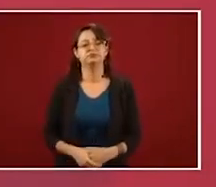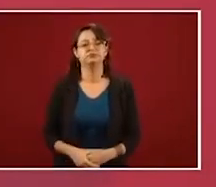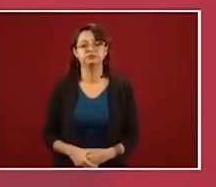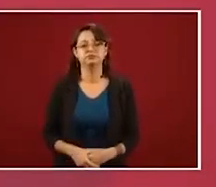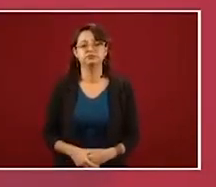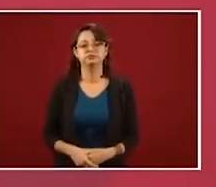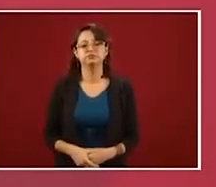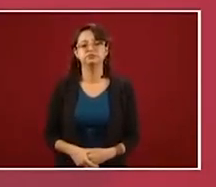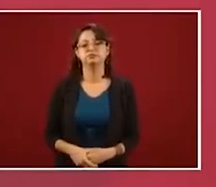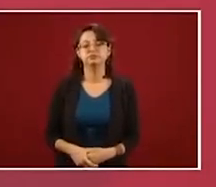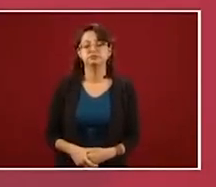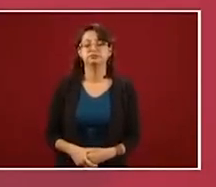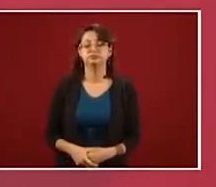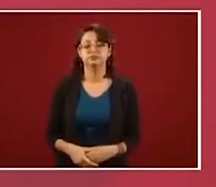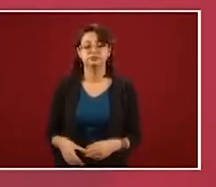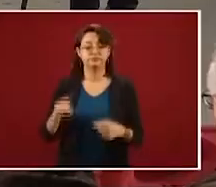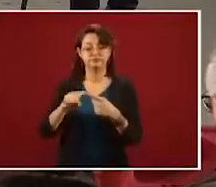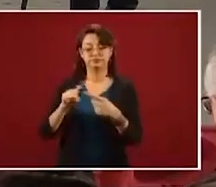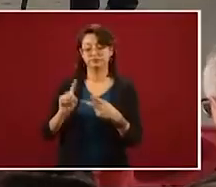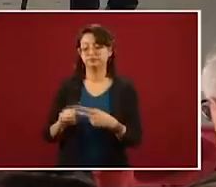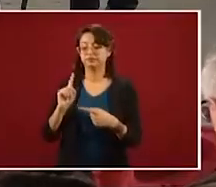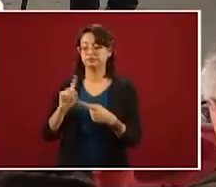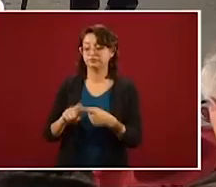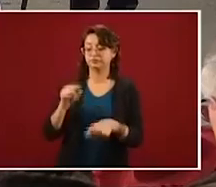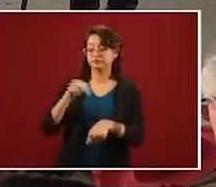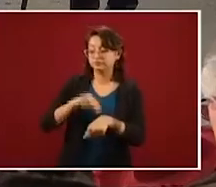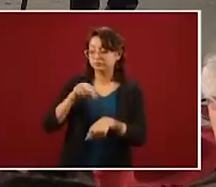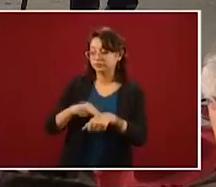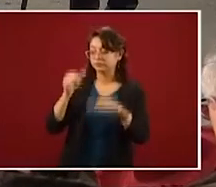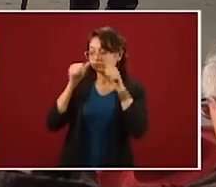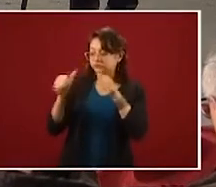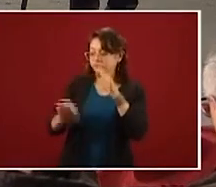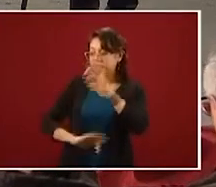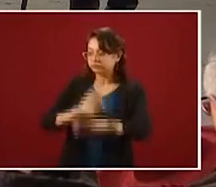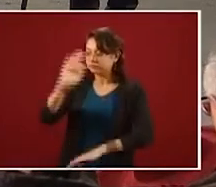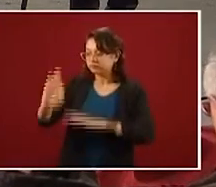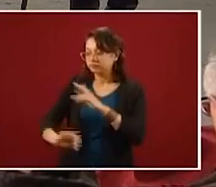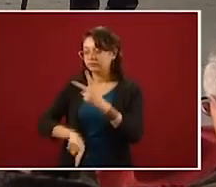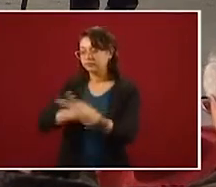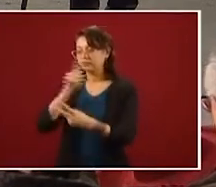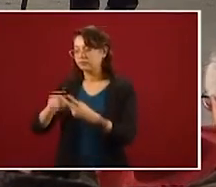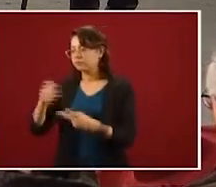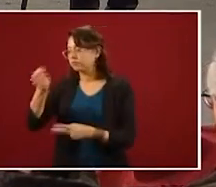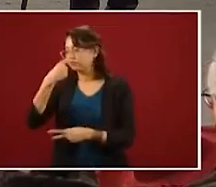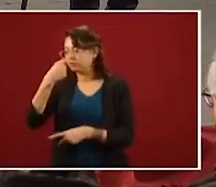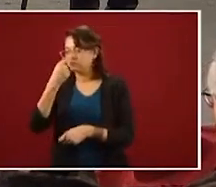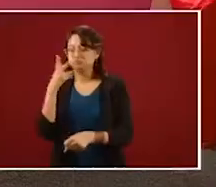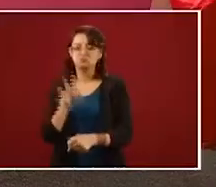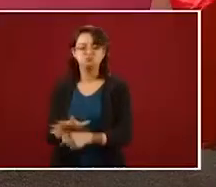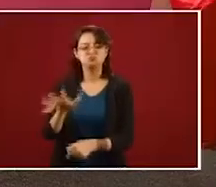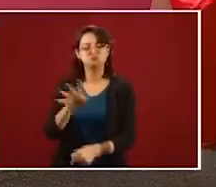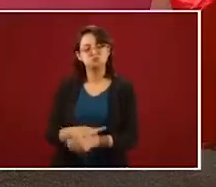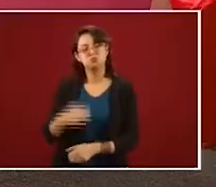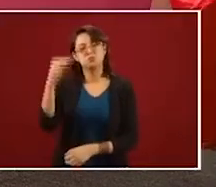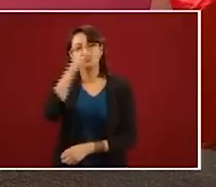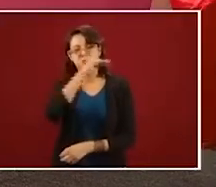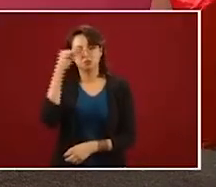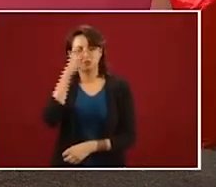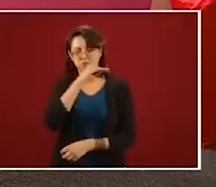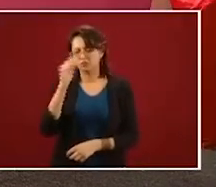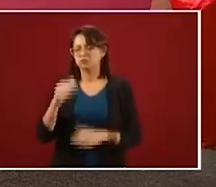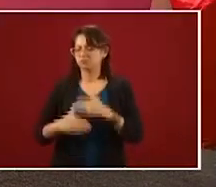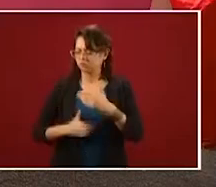Ni atención médica ni medicamentos. Ese es el plan. Y va a